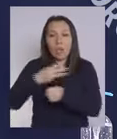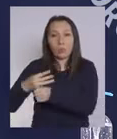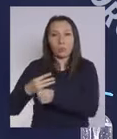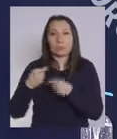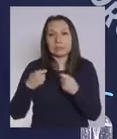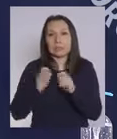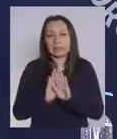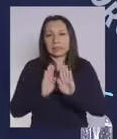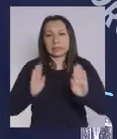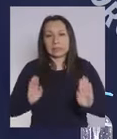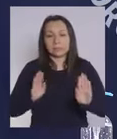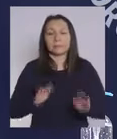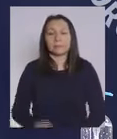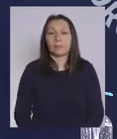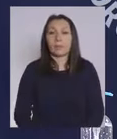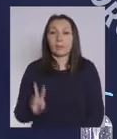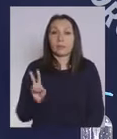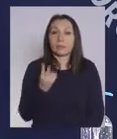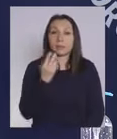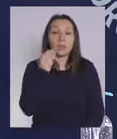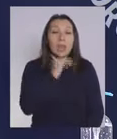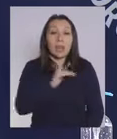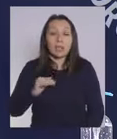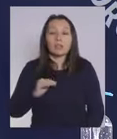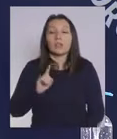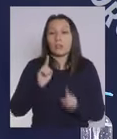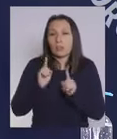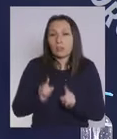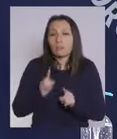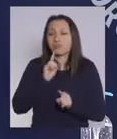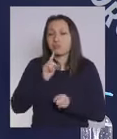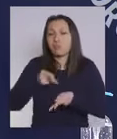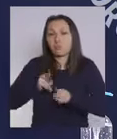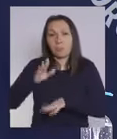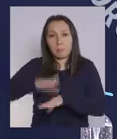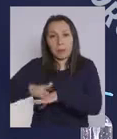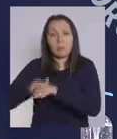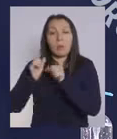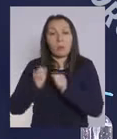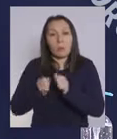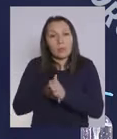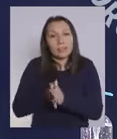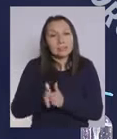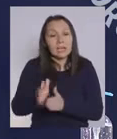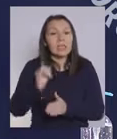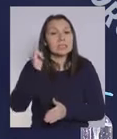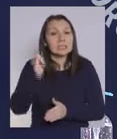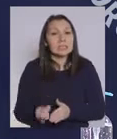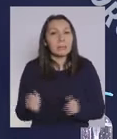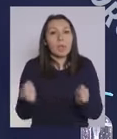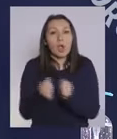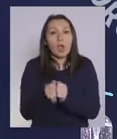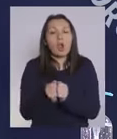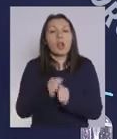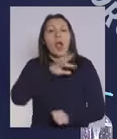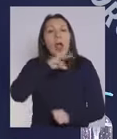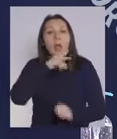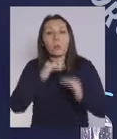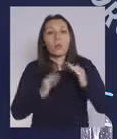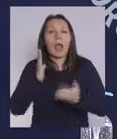mayores. Lo segundo, que los niños van a tener permiso, van a poder salir siempre y cuando salgan con un adulto hasta